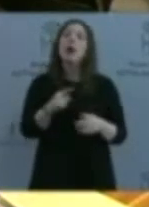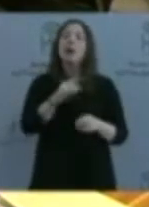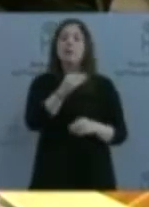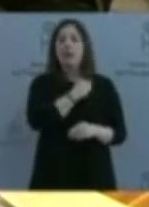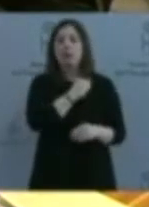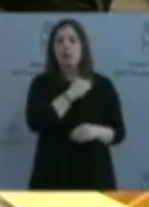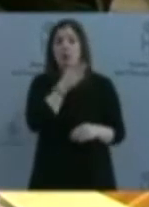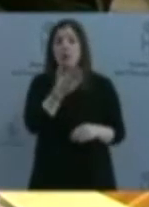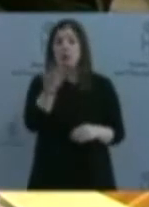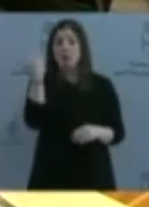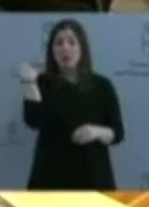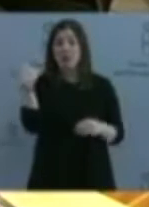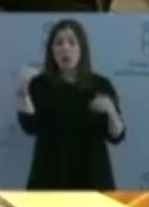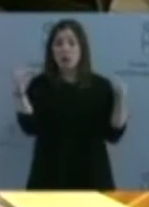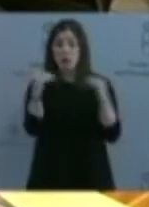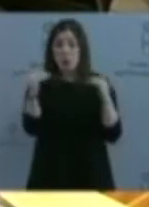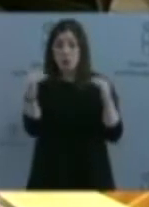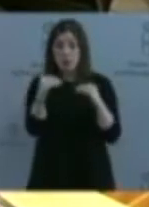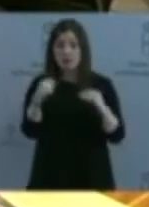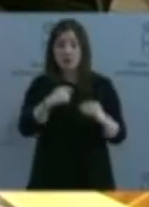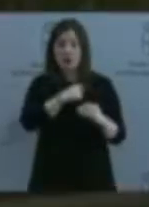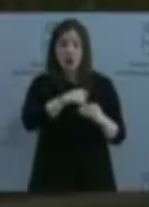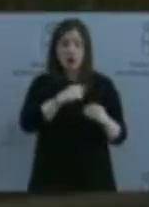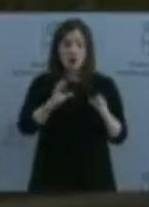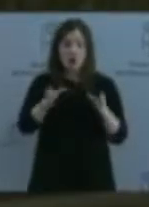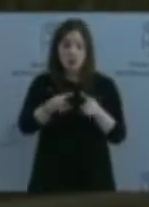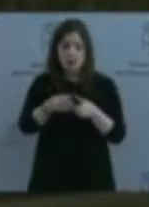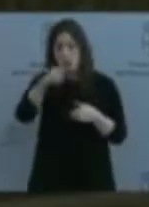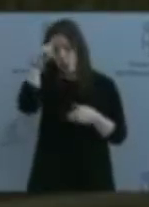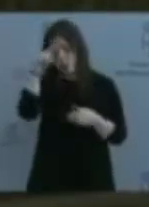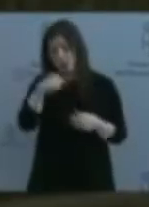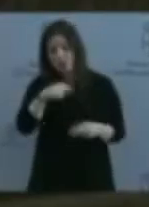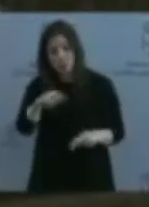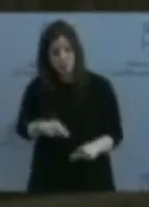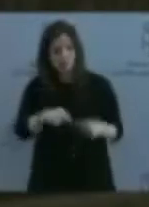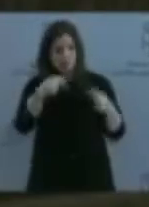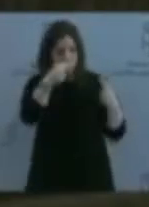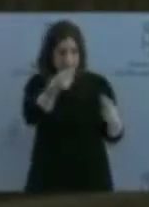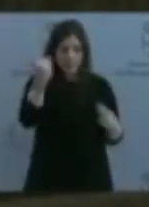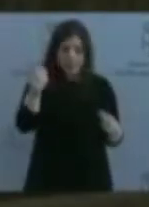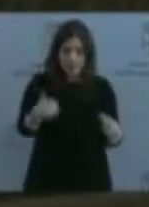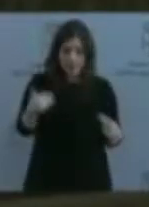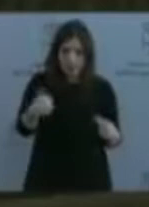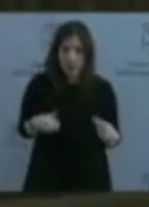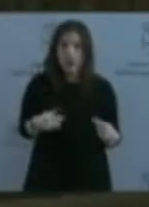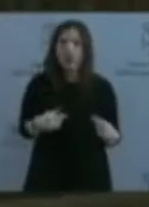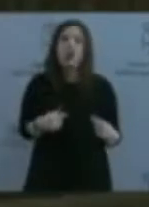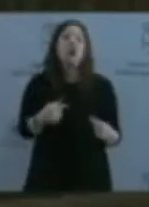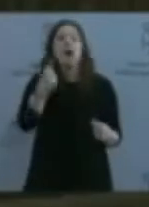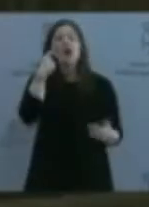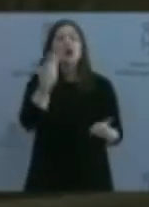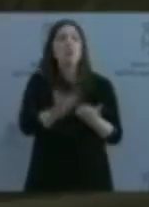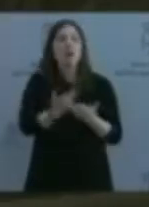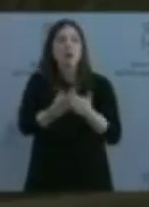Comisión de Cultura, donde ya comprobamos que compartimos datos sobre esta